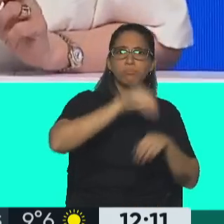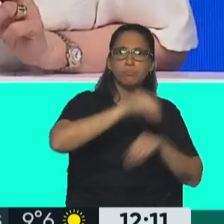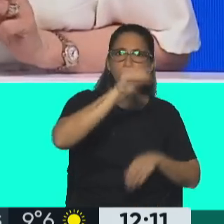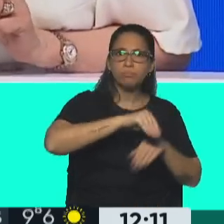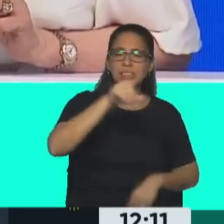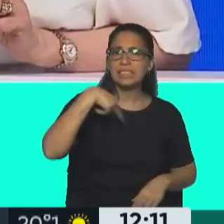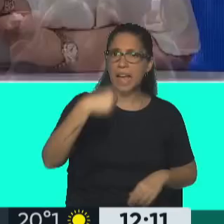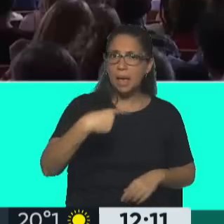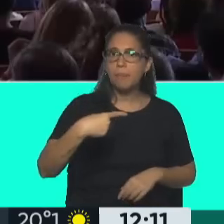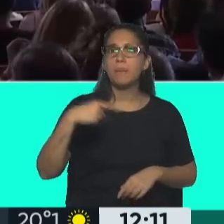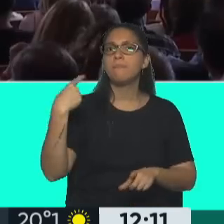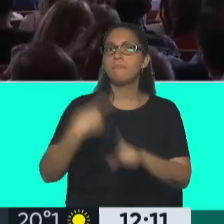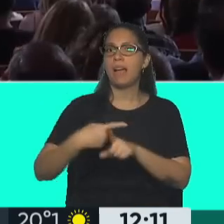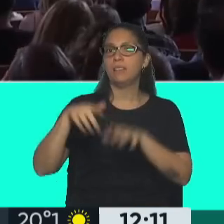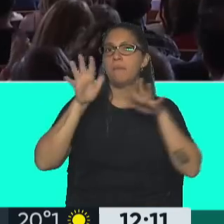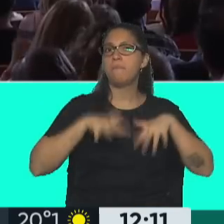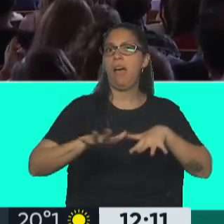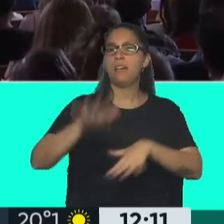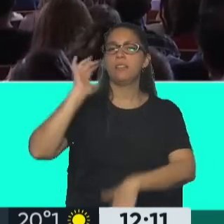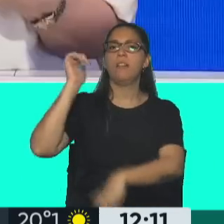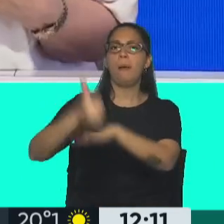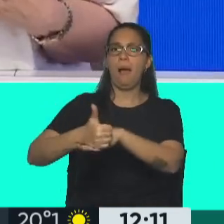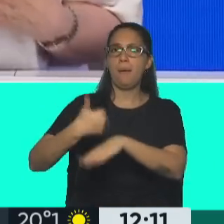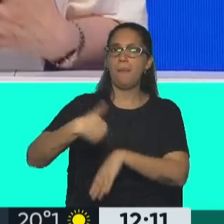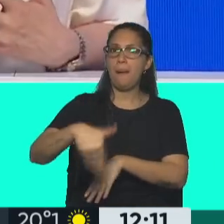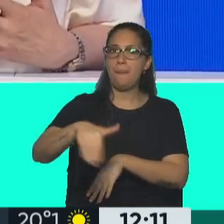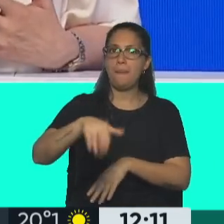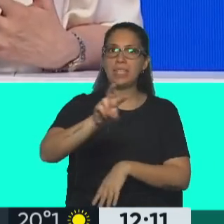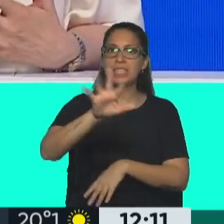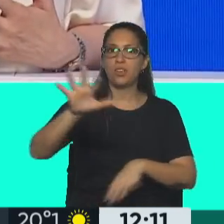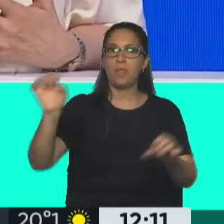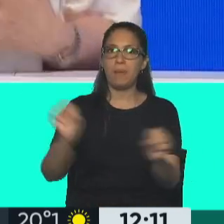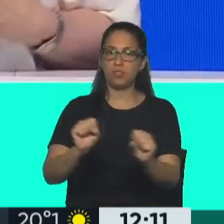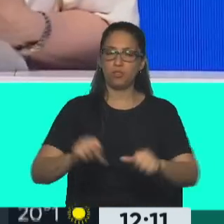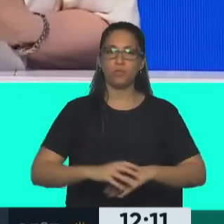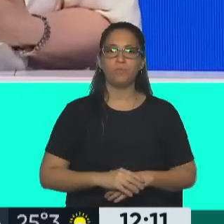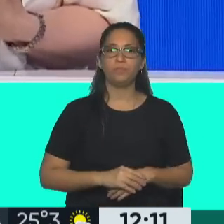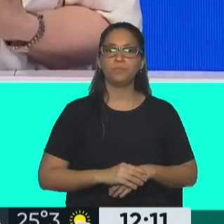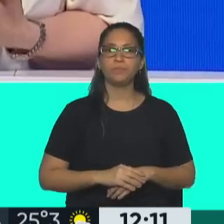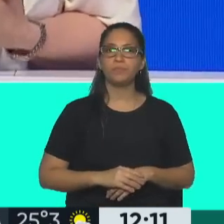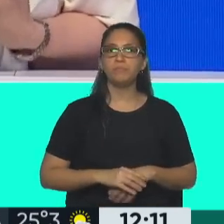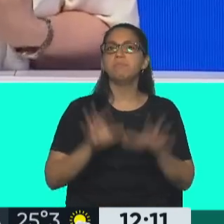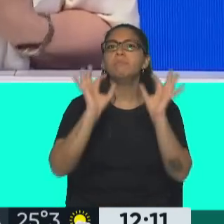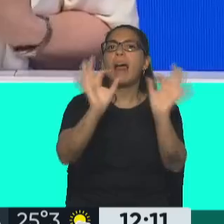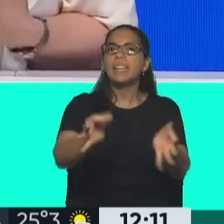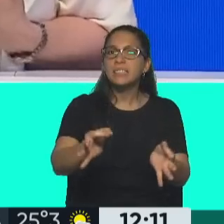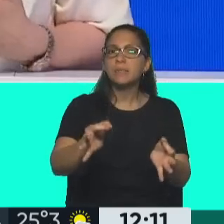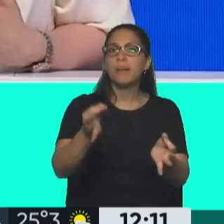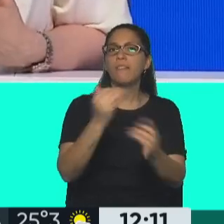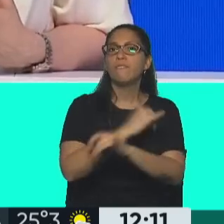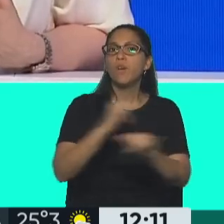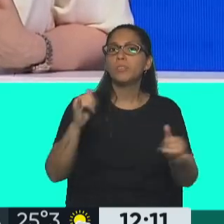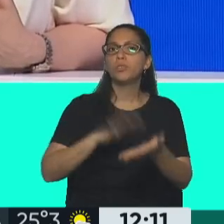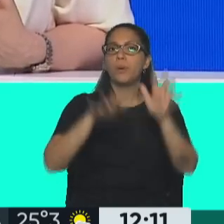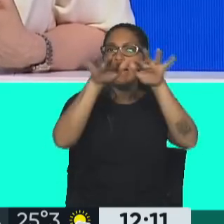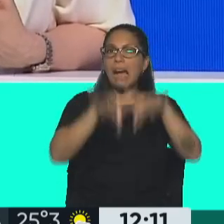comunicación y encabezando esta multitudinaria marcha que está prevista para el 25 de mayo. Tener en cuenta algunos datos de la última